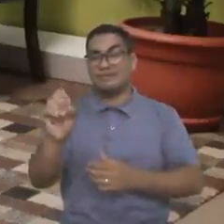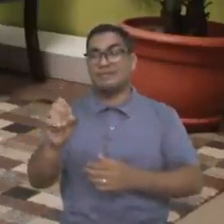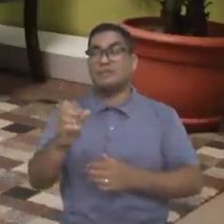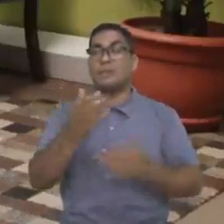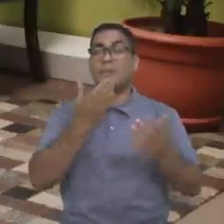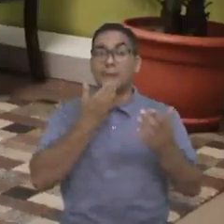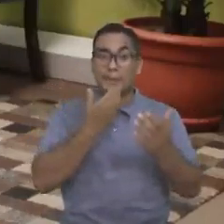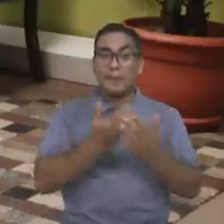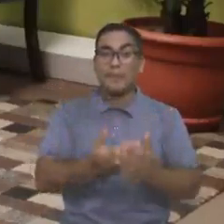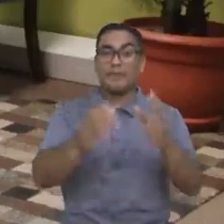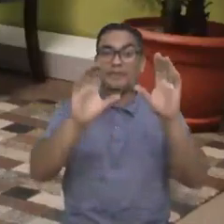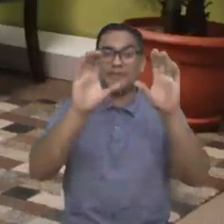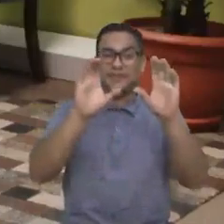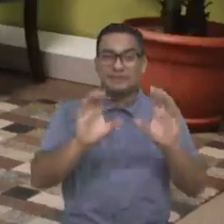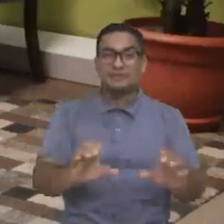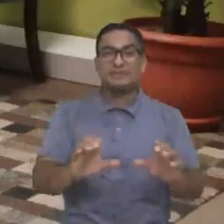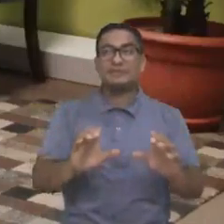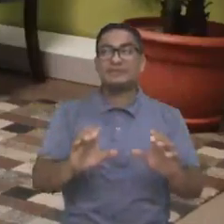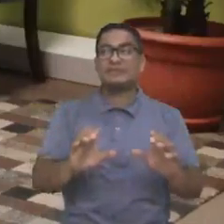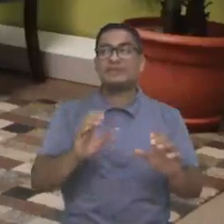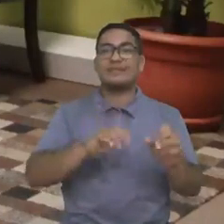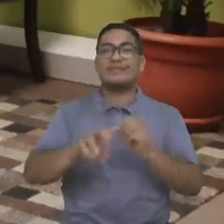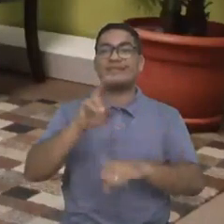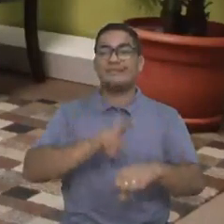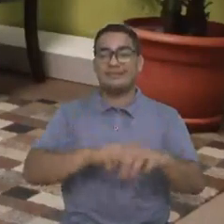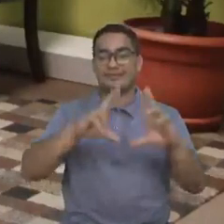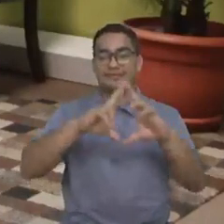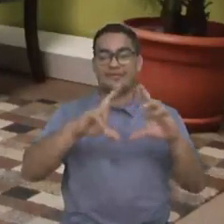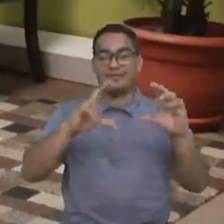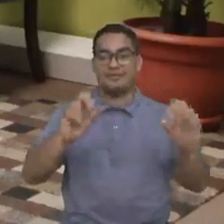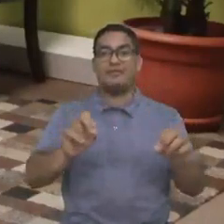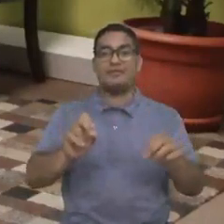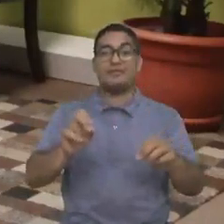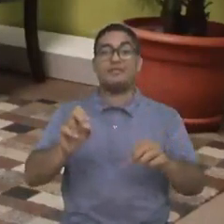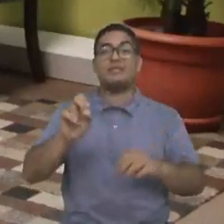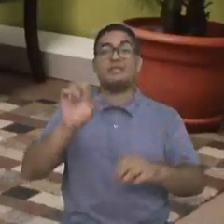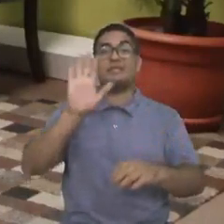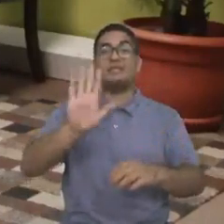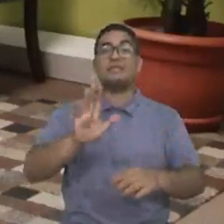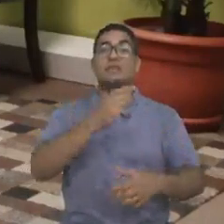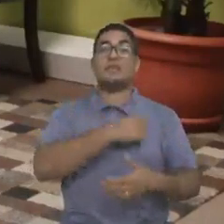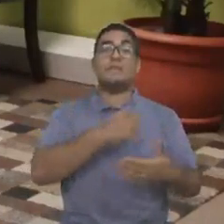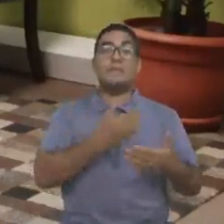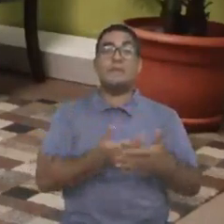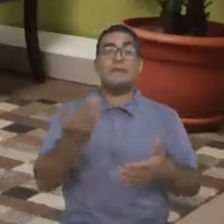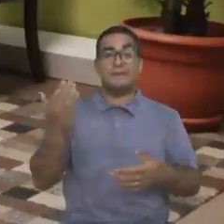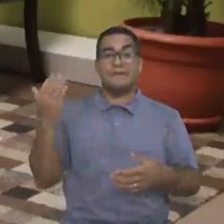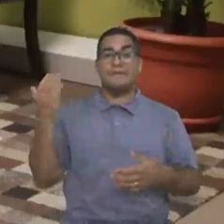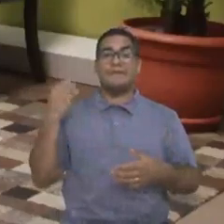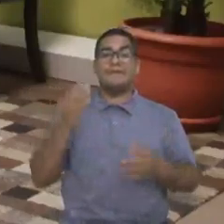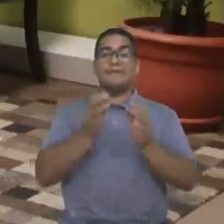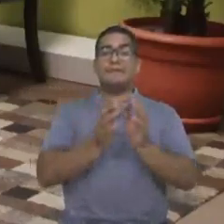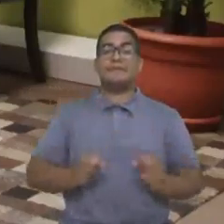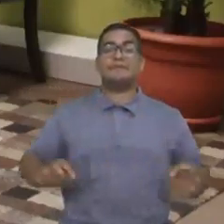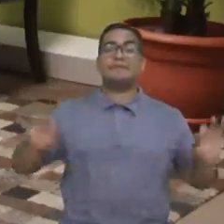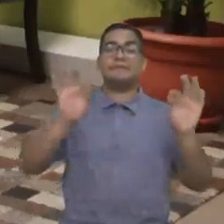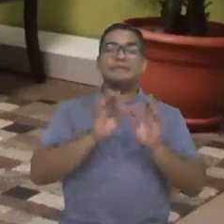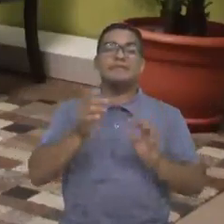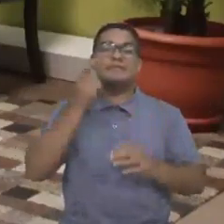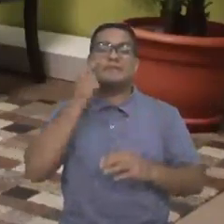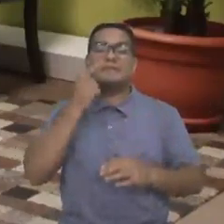países. Primero, licenciada, hábleme de cuándo se inició el censo nutricional a